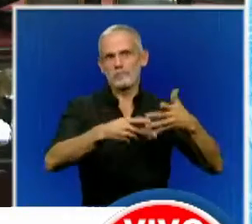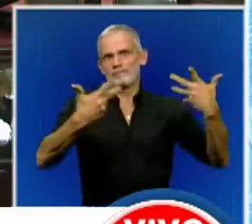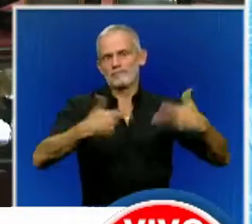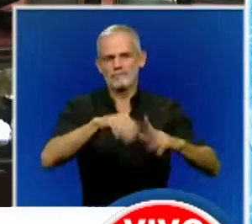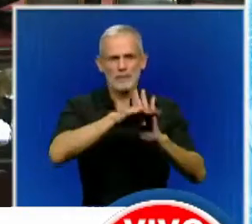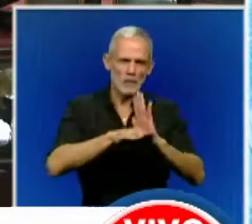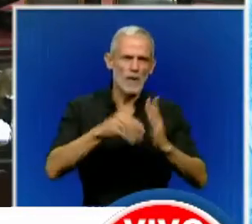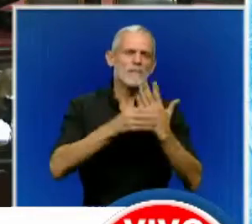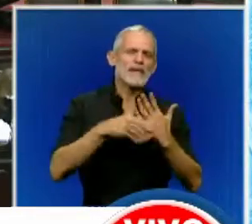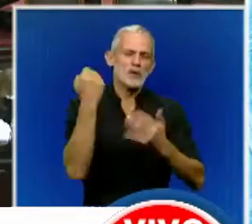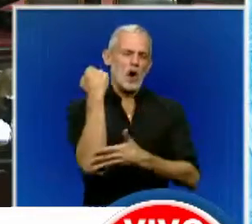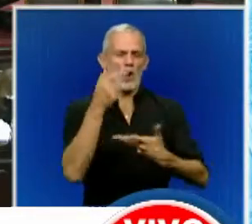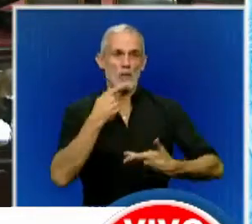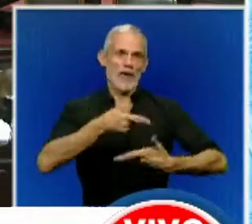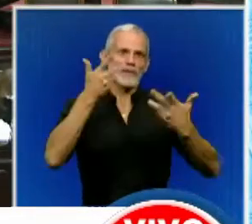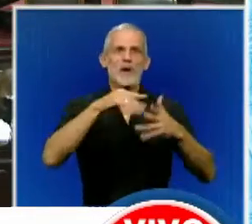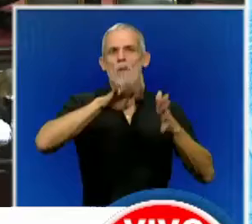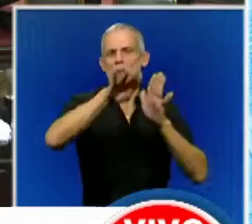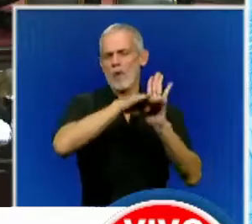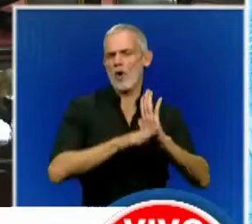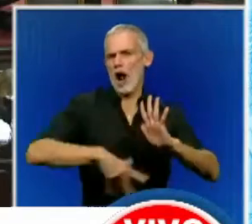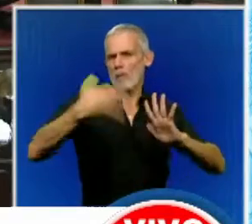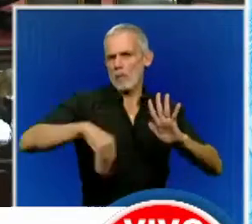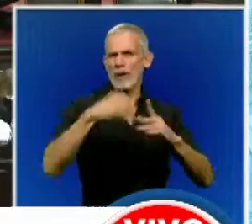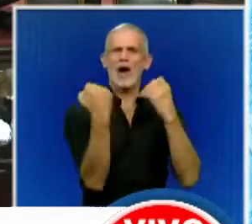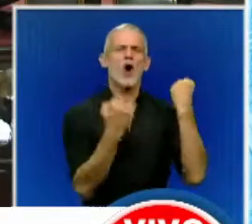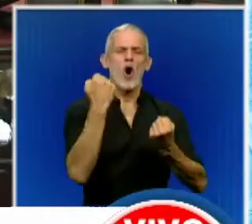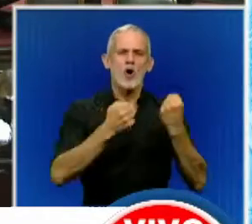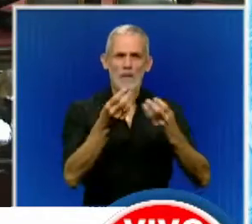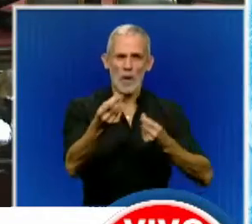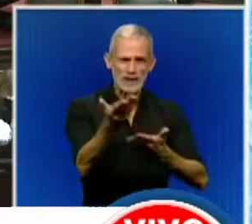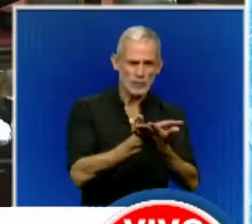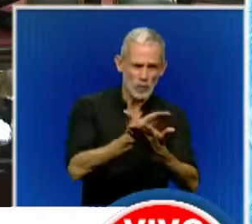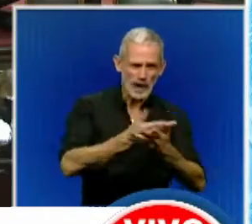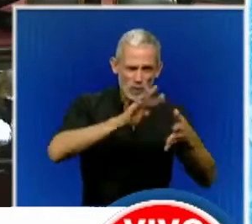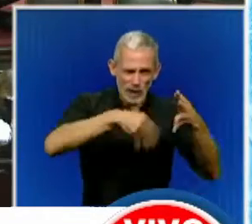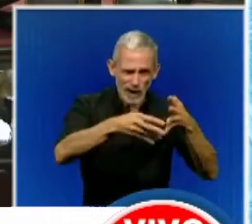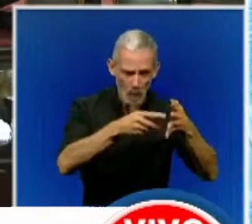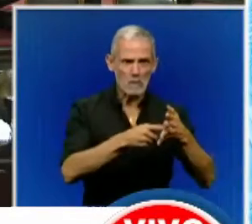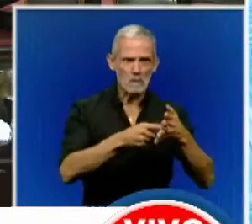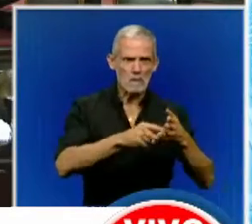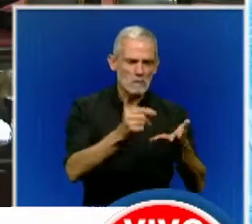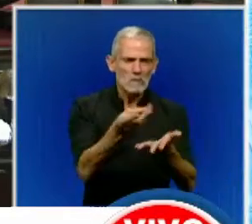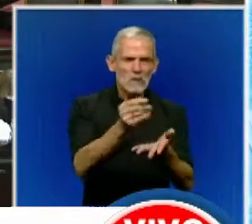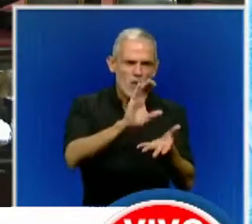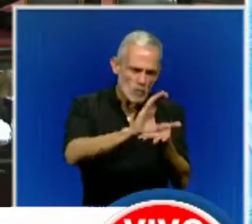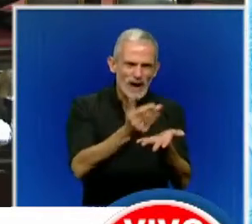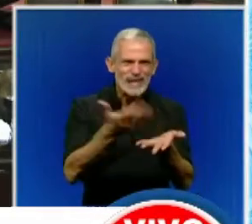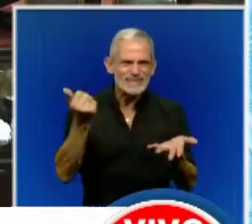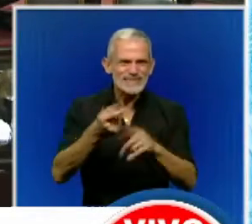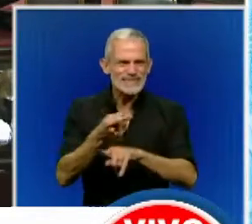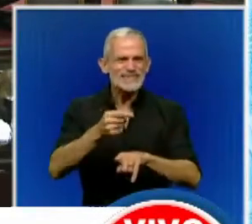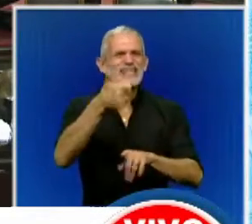de Economía de la Nación Argentina, el programa económico es el presupuesto, y ustedes lo financian en 60.000 millones de